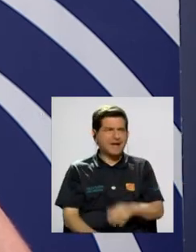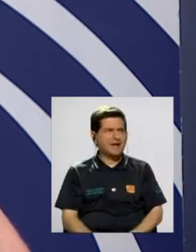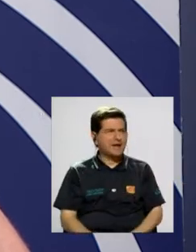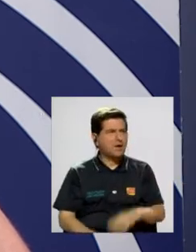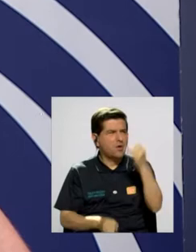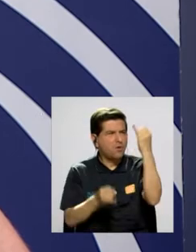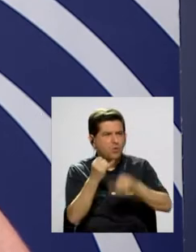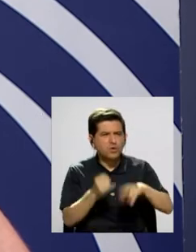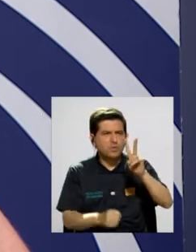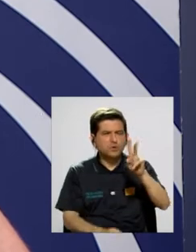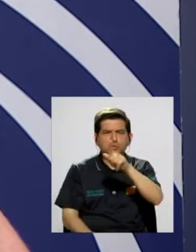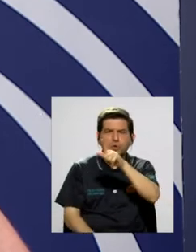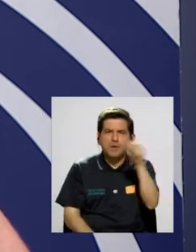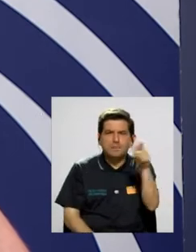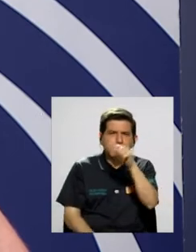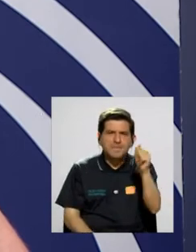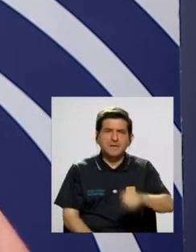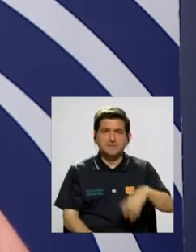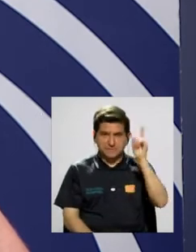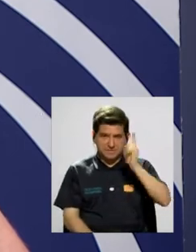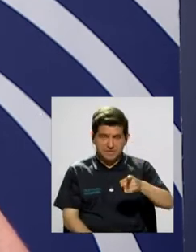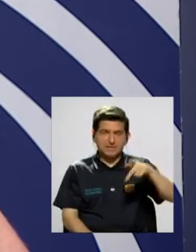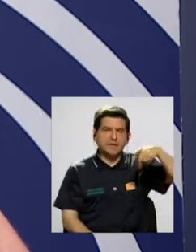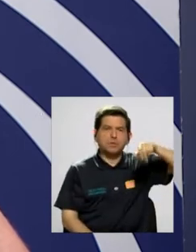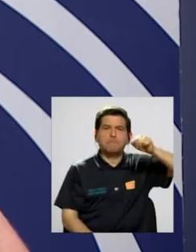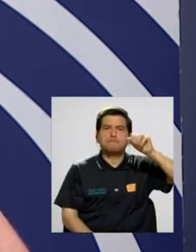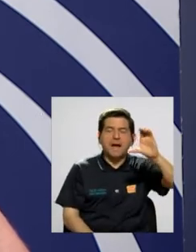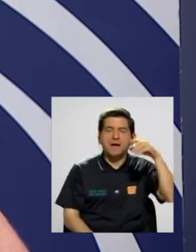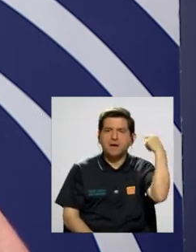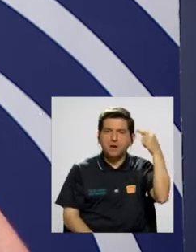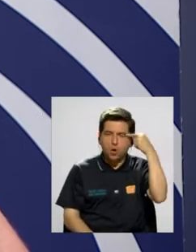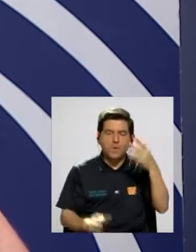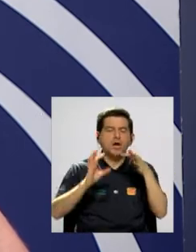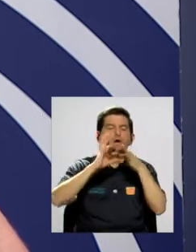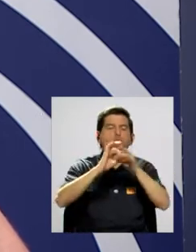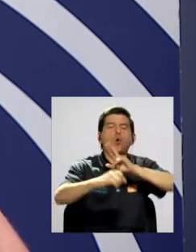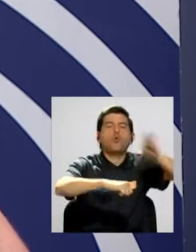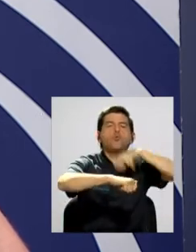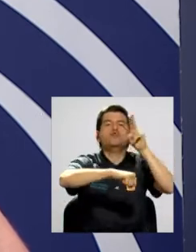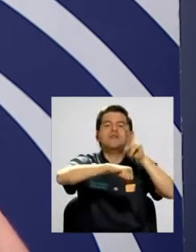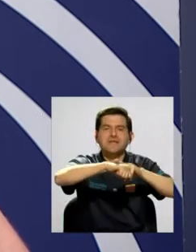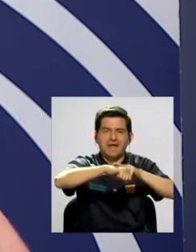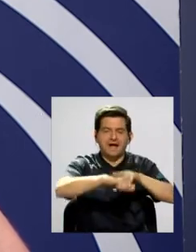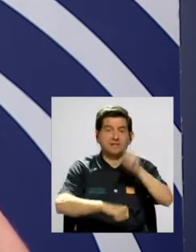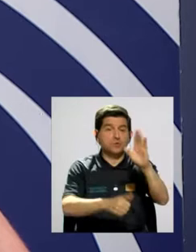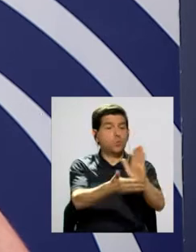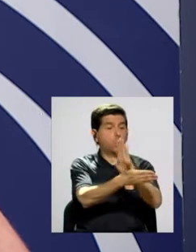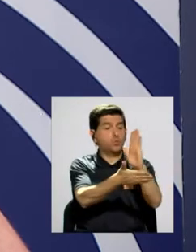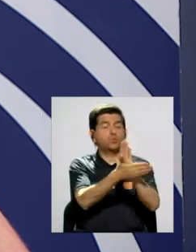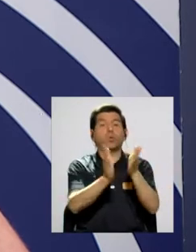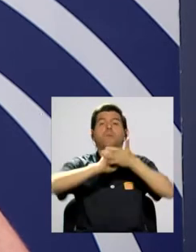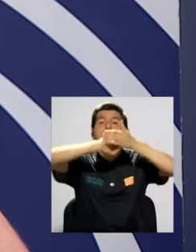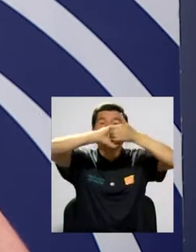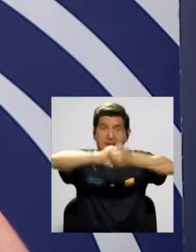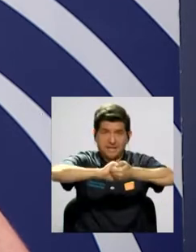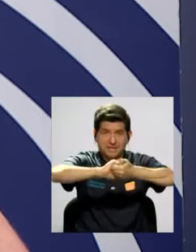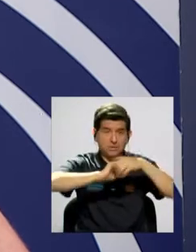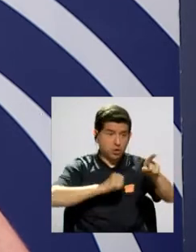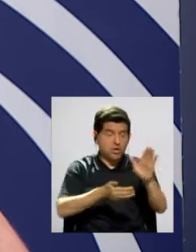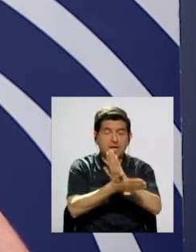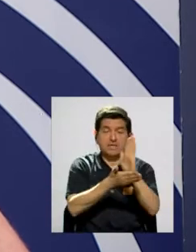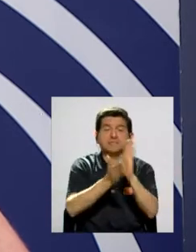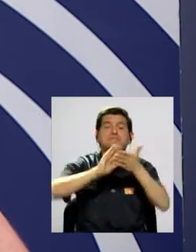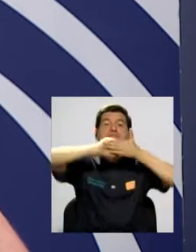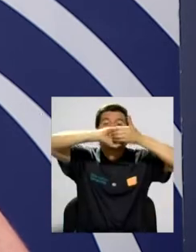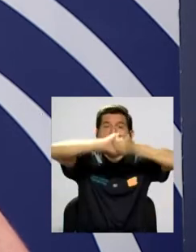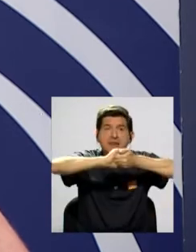en los últimos 2 meses ha sido, en el caso del PAC, va a ser un gobierno de unidad nacional y hay un documento de alianza y sobre ese documento de